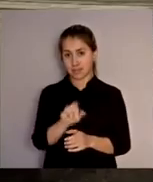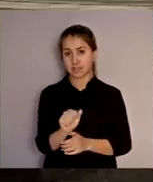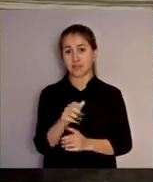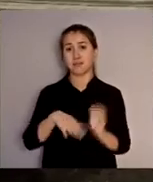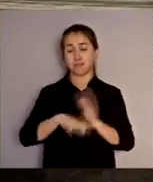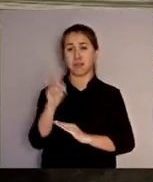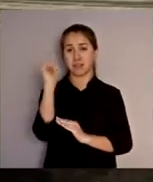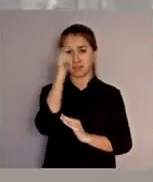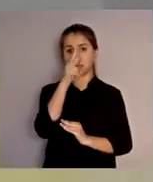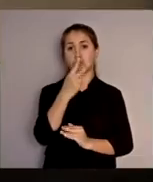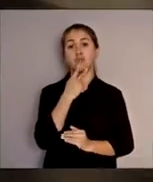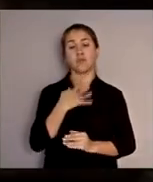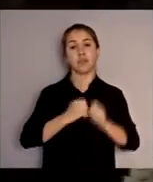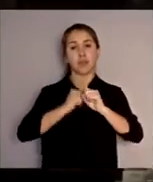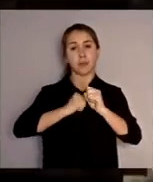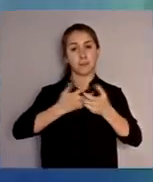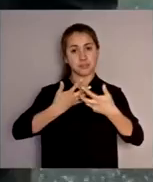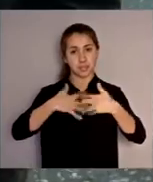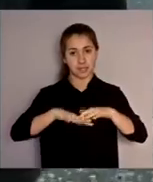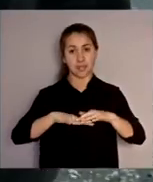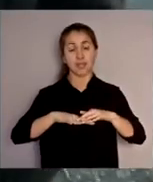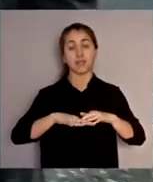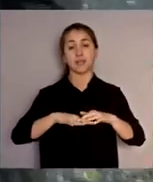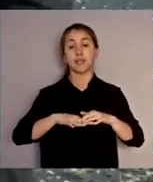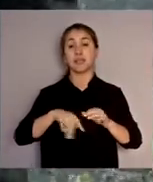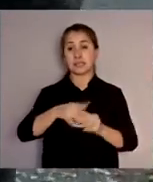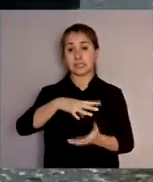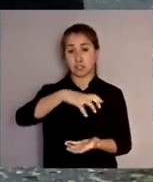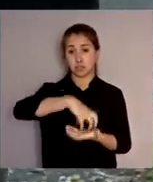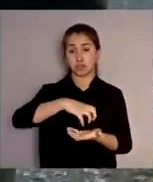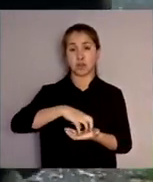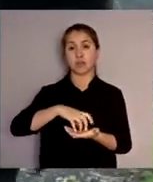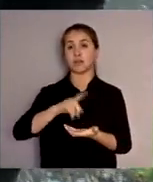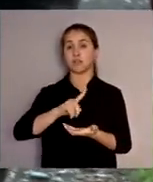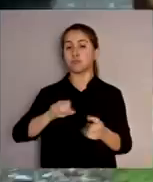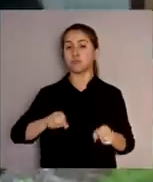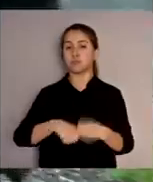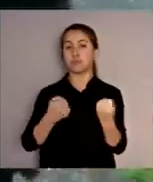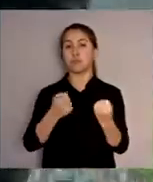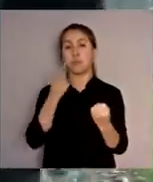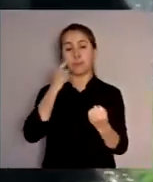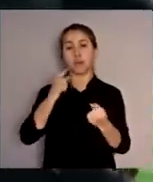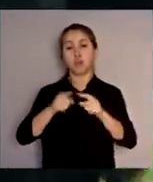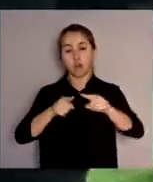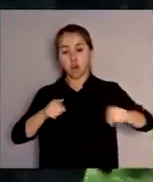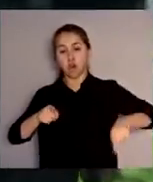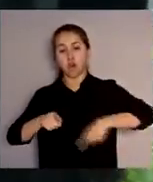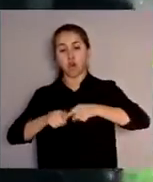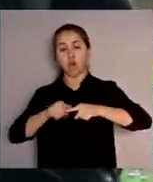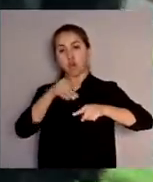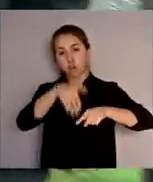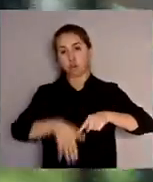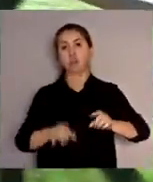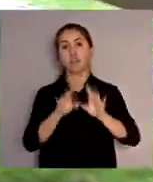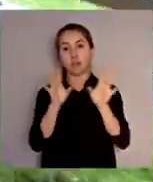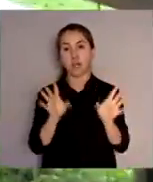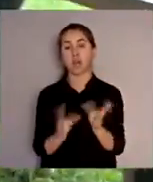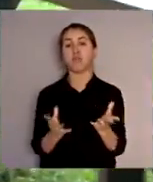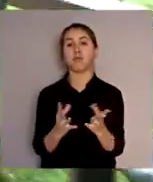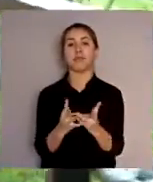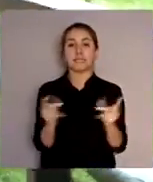más complejo de su vida empresarial. Bomasa no quiebra, pero cae en un hoyo. Desaparece, digamos, como